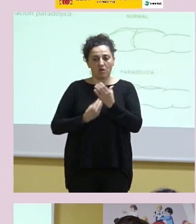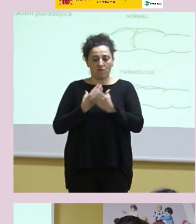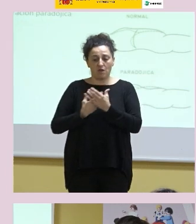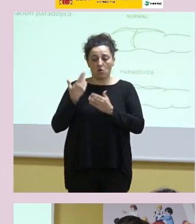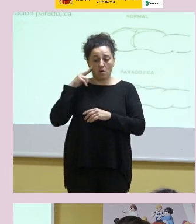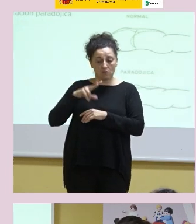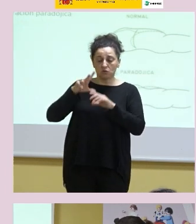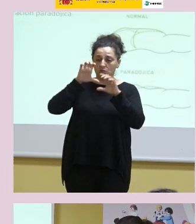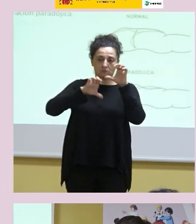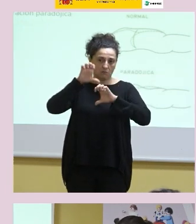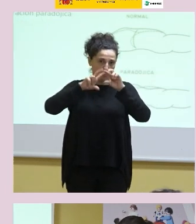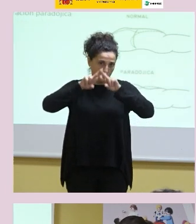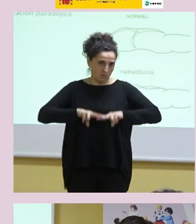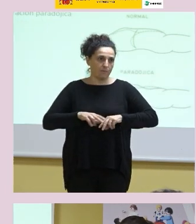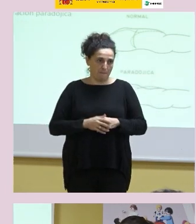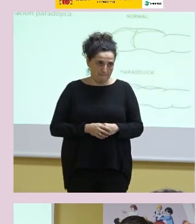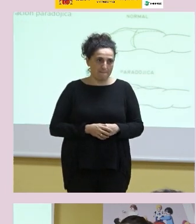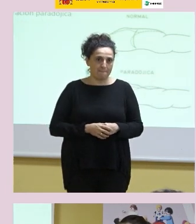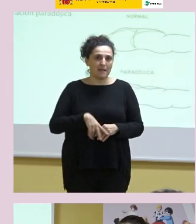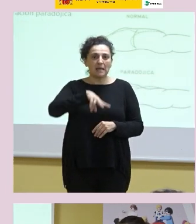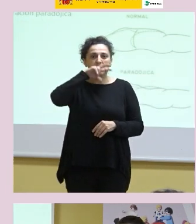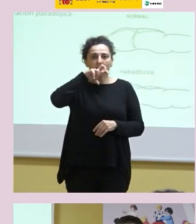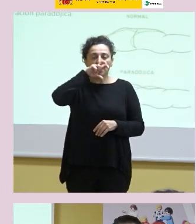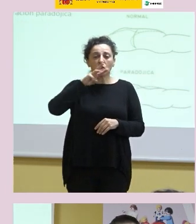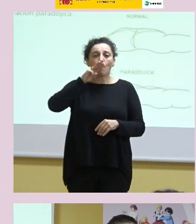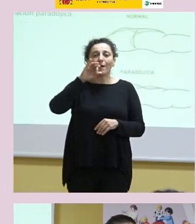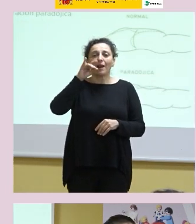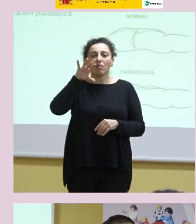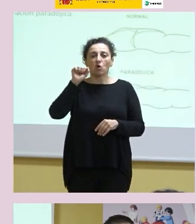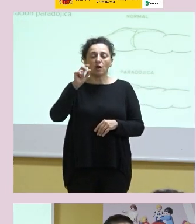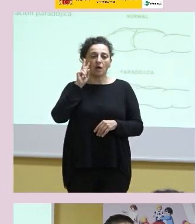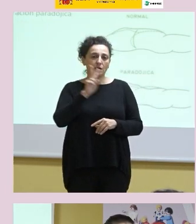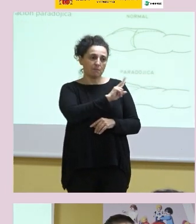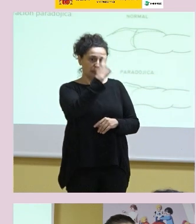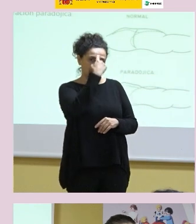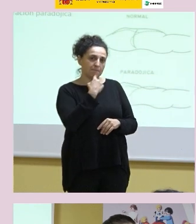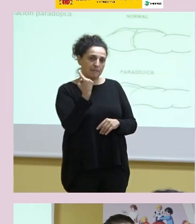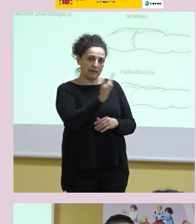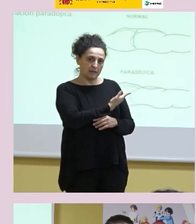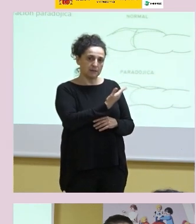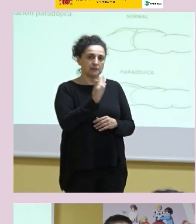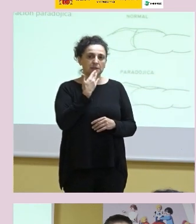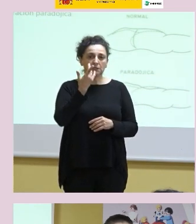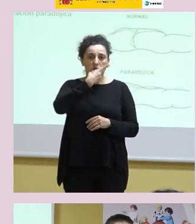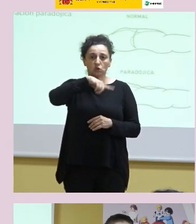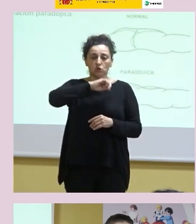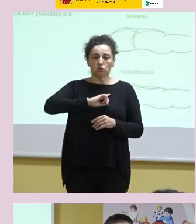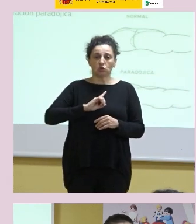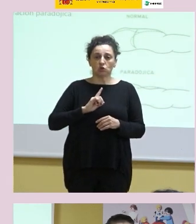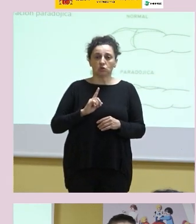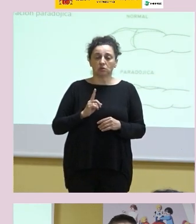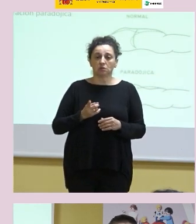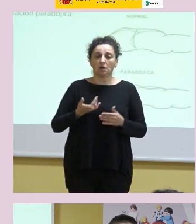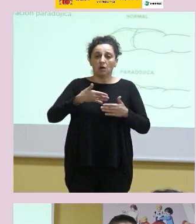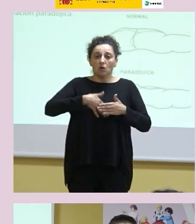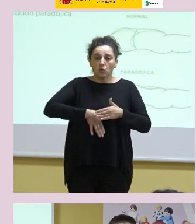valoración. Aquí pongo una imagen de la respiración paradójica, simplemente con que os quedéis que normalmente nosotros abombamos la tripa en la inspiración